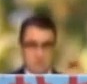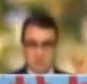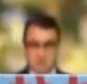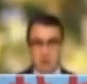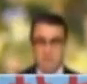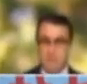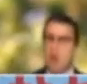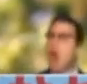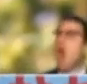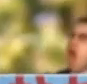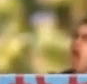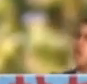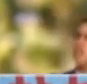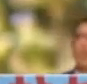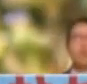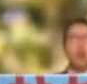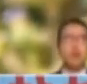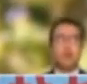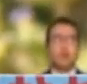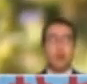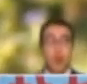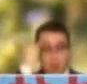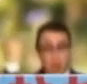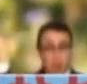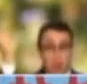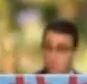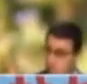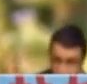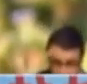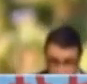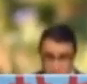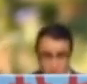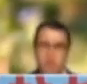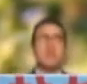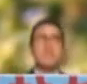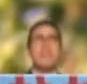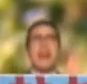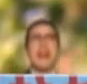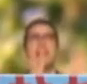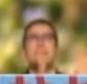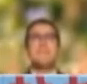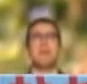Andrés, no era el gran impulso